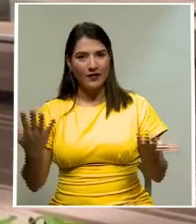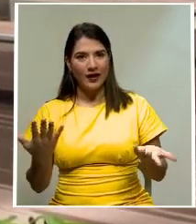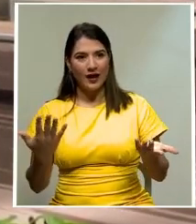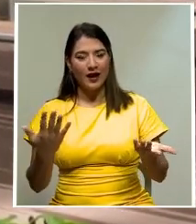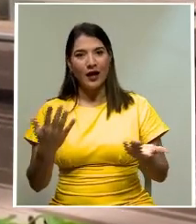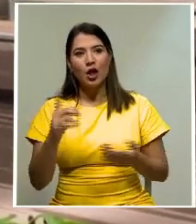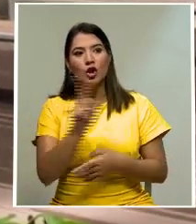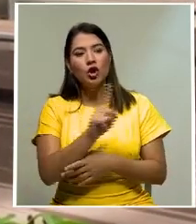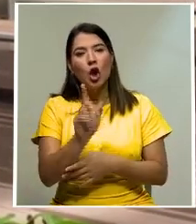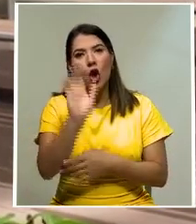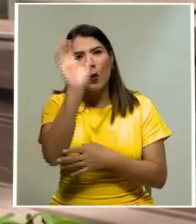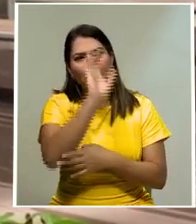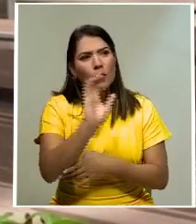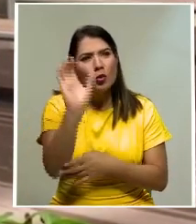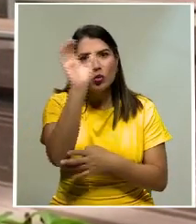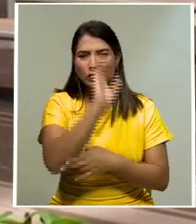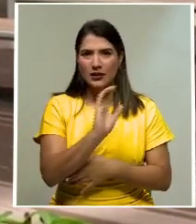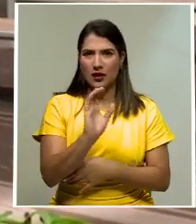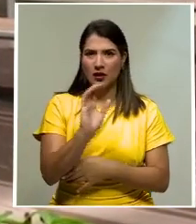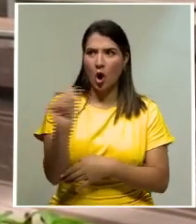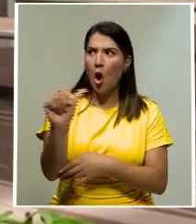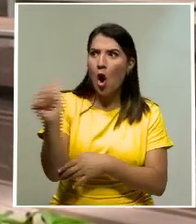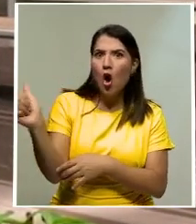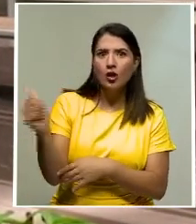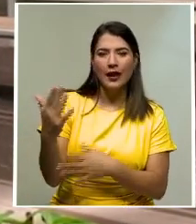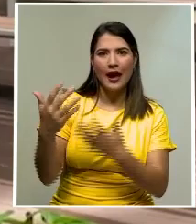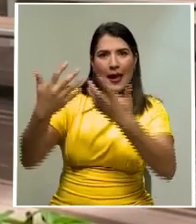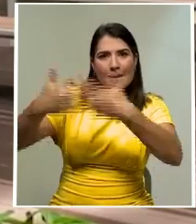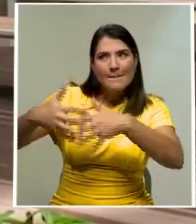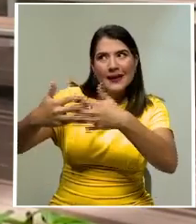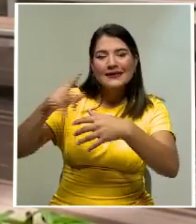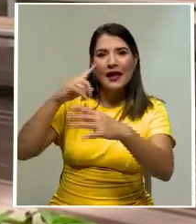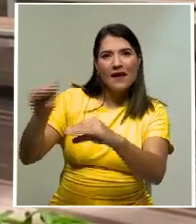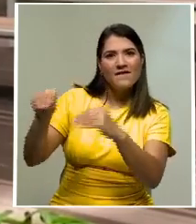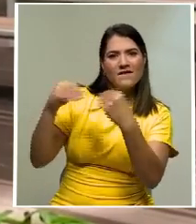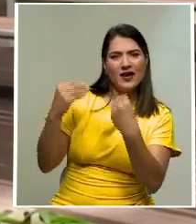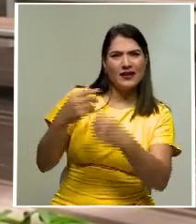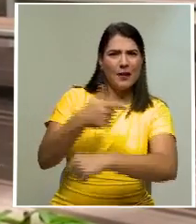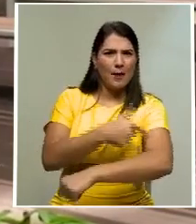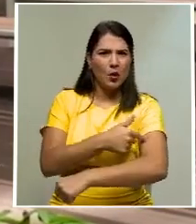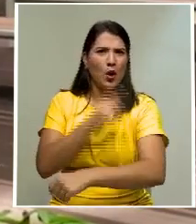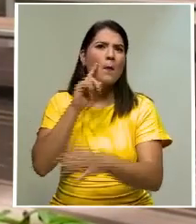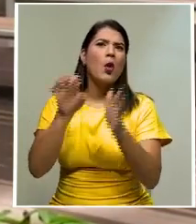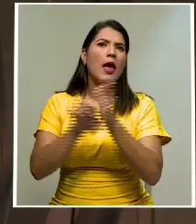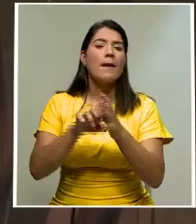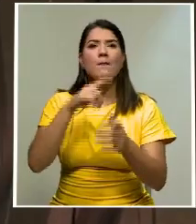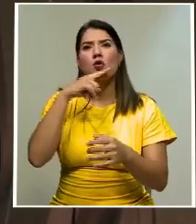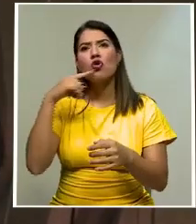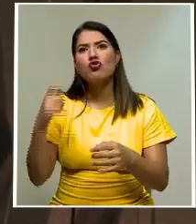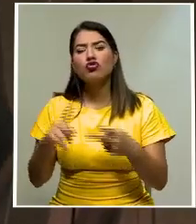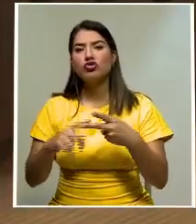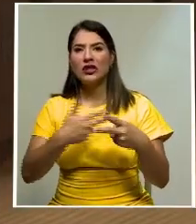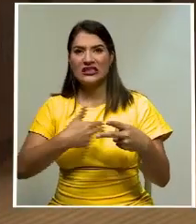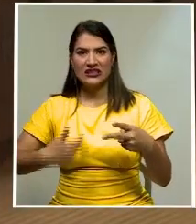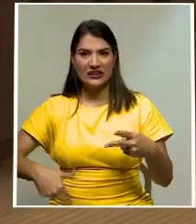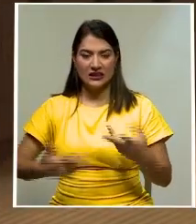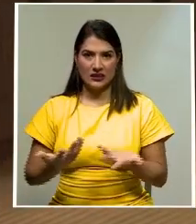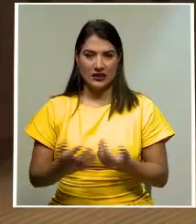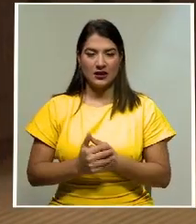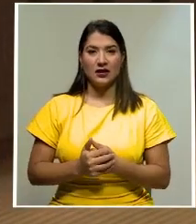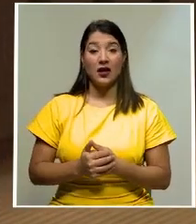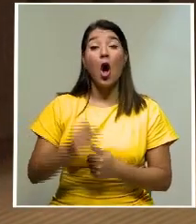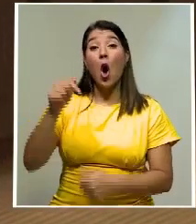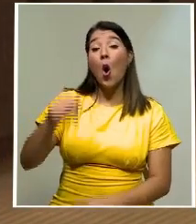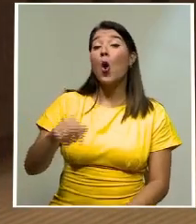posibilidad de tener otras ofertas de vacunas, como por ejemplo las rusas o las chinas. Este miércoles la Fiscalía